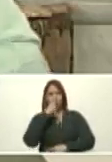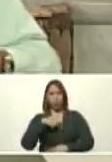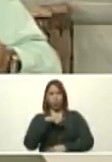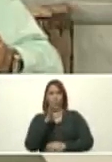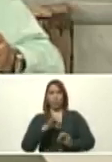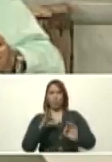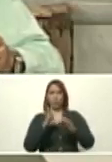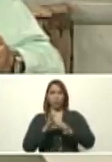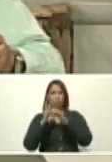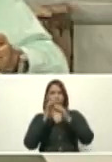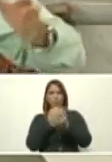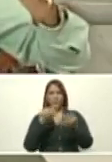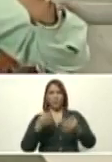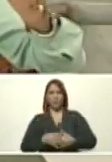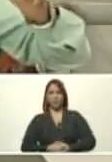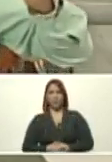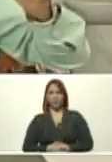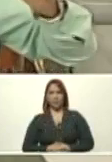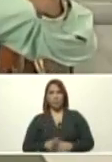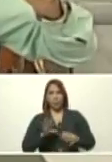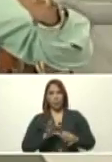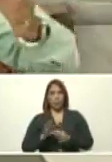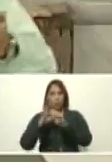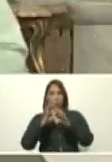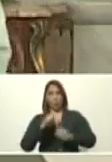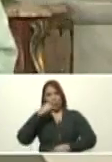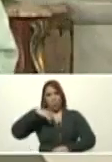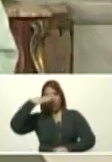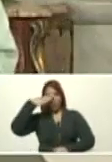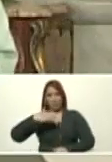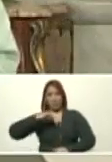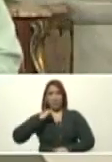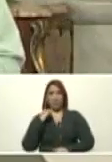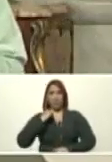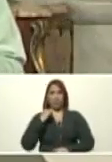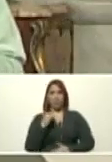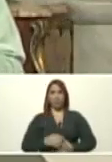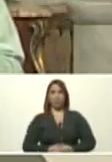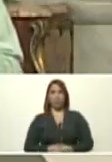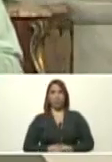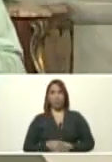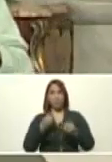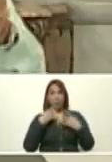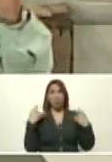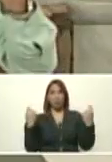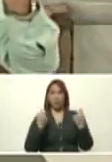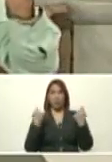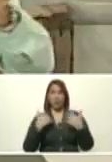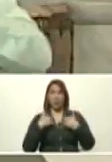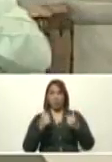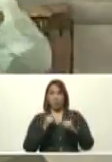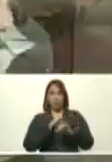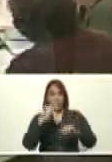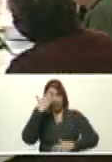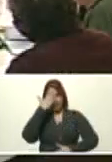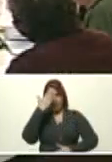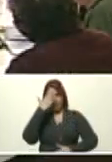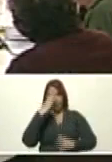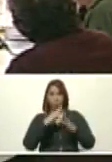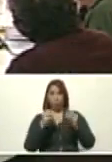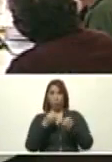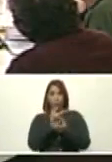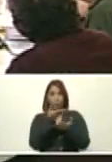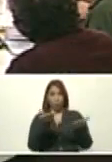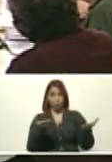la unión perfecta, unión cívico-militar, policial. Bueno, buena jornada de salud. Ya saben, todo el mundo a